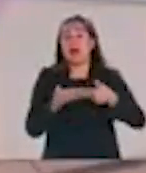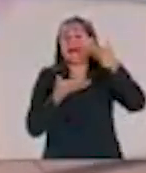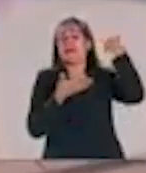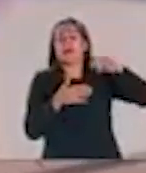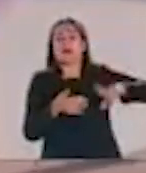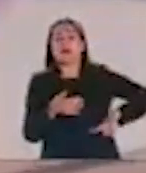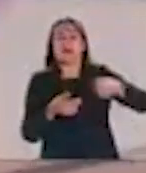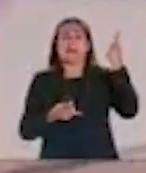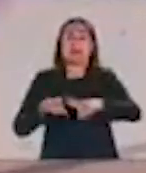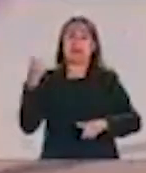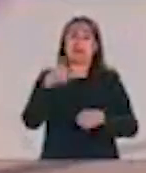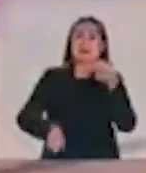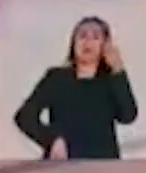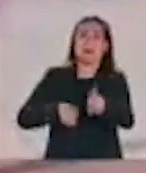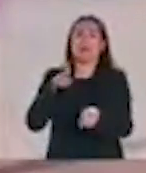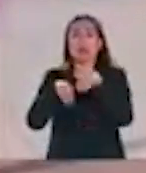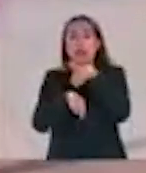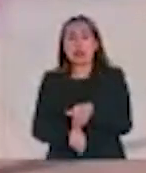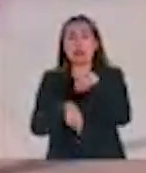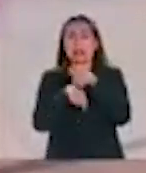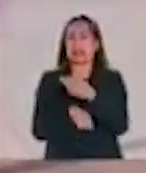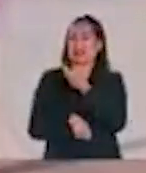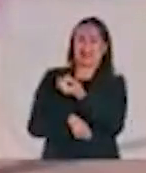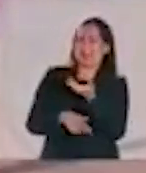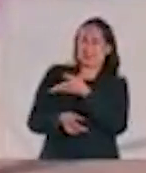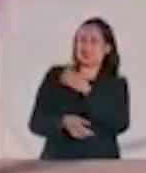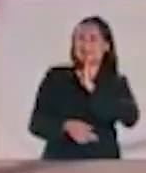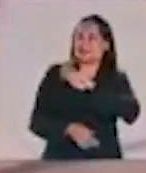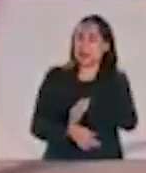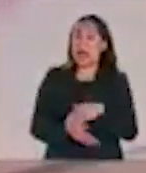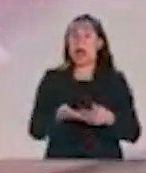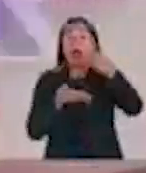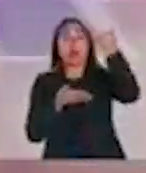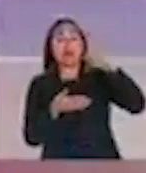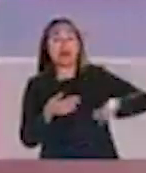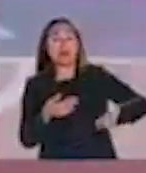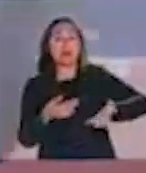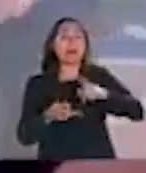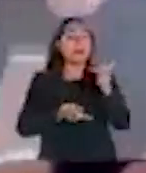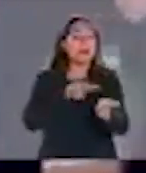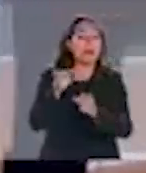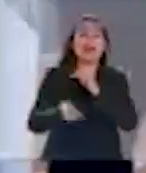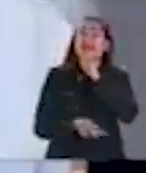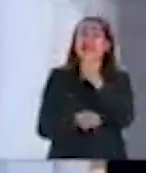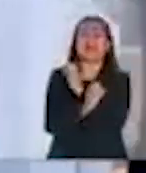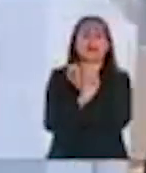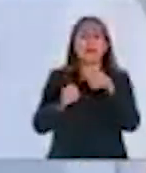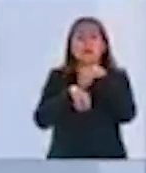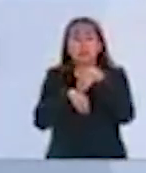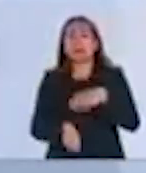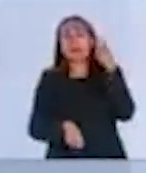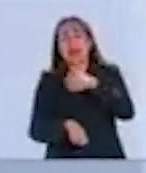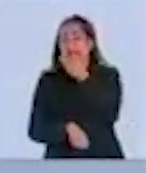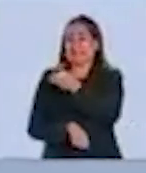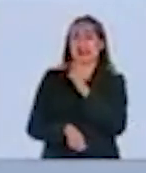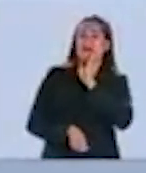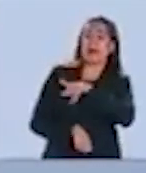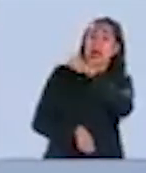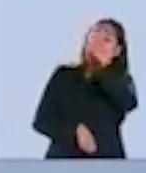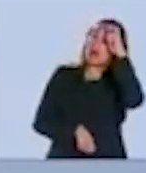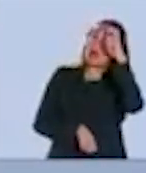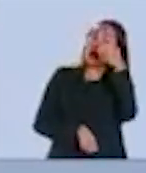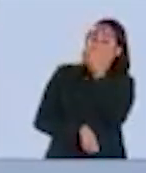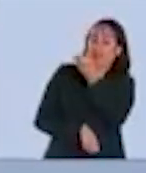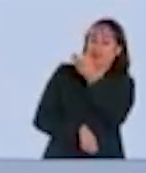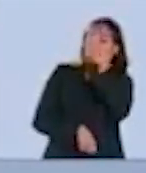méxico en donde en vez de preguntar a las familias nos decían que hacer esa es la añoranza que tiene andrés manuel ese es el méxico que